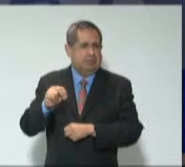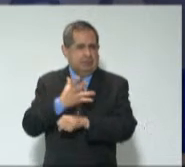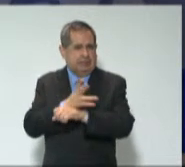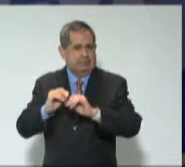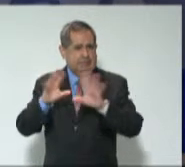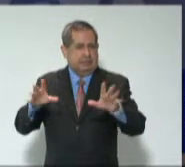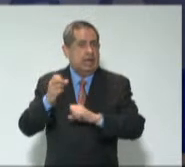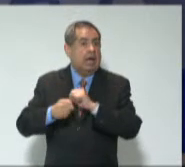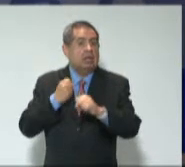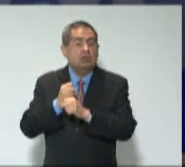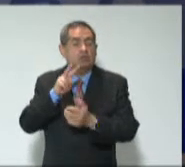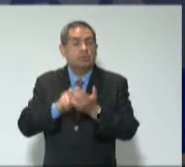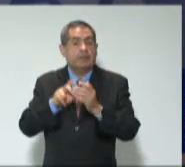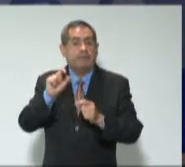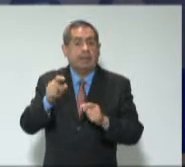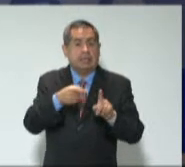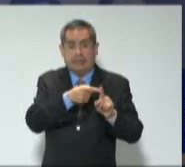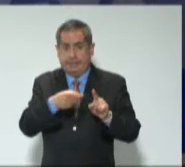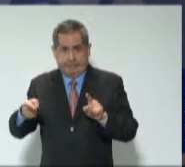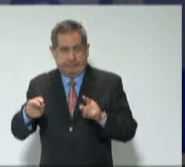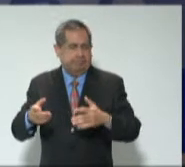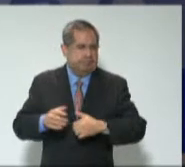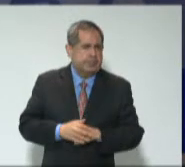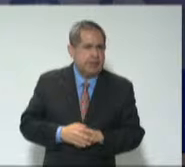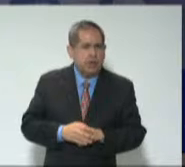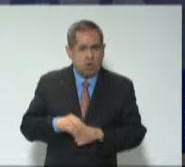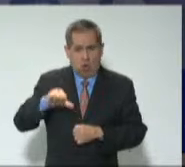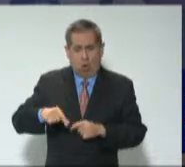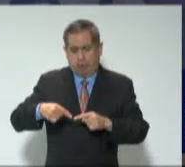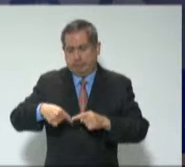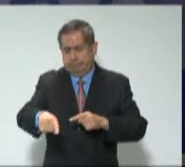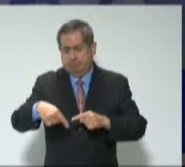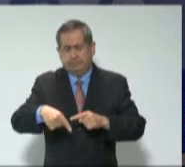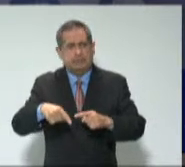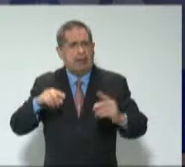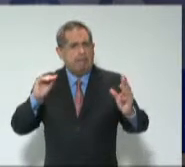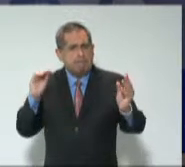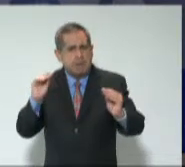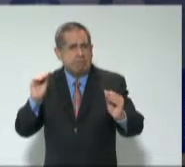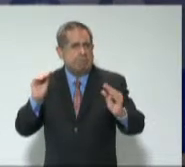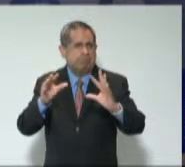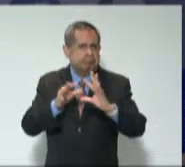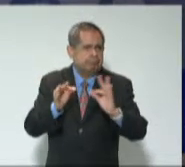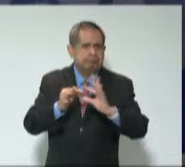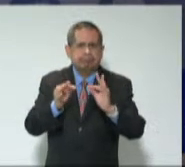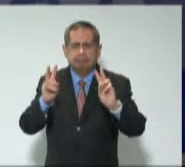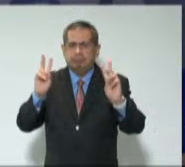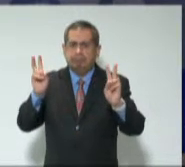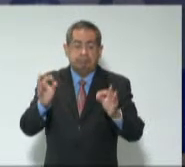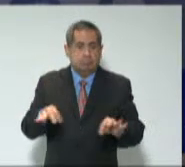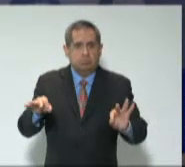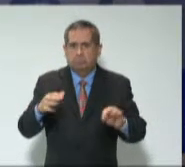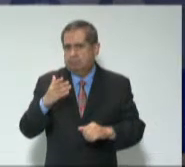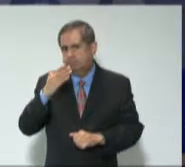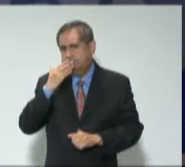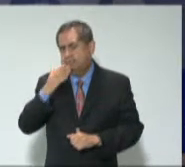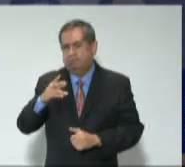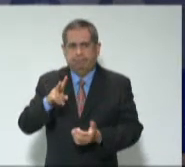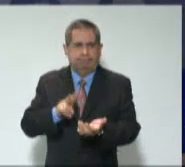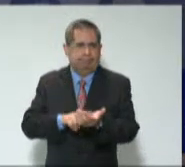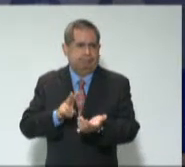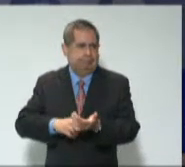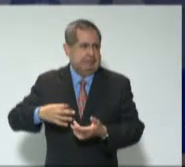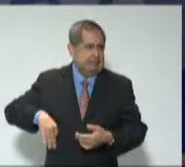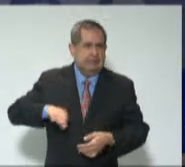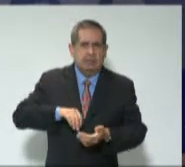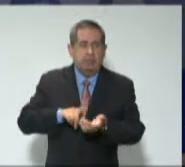2020 en esta ocasión se van a discutir asuntos de interés general y cuando hablamos de asuntos de